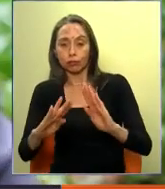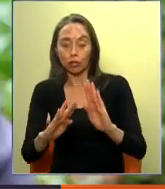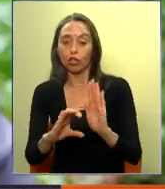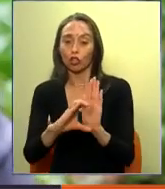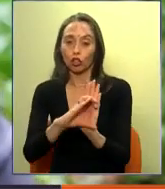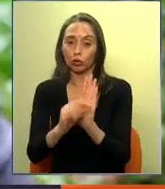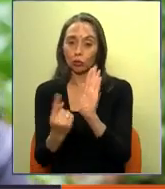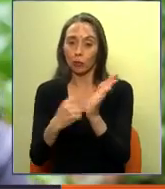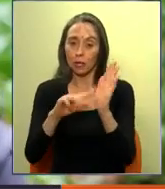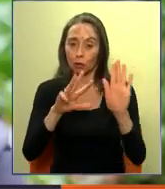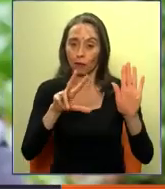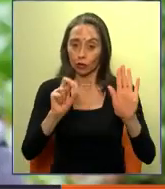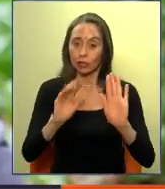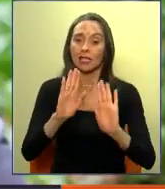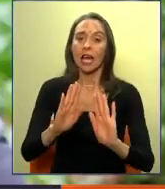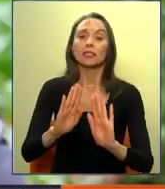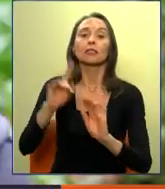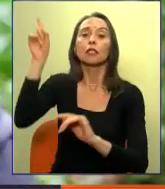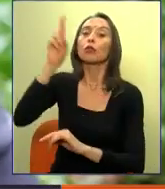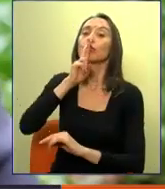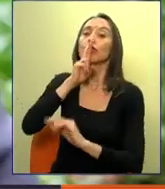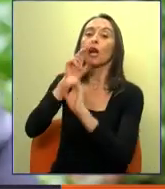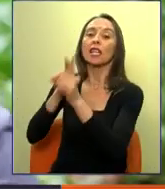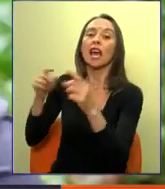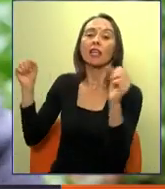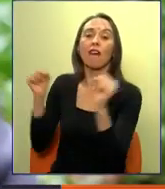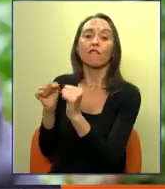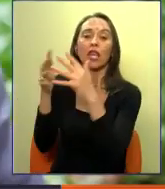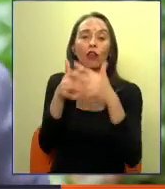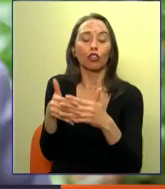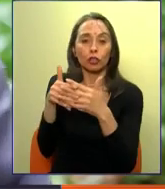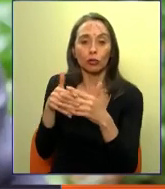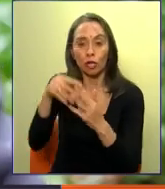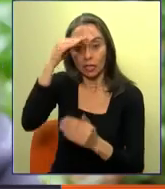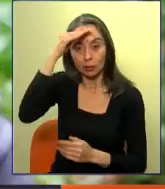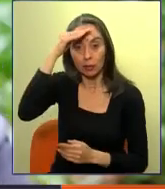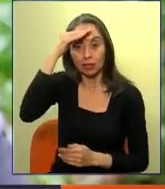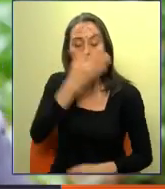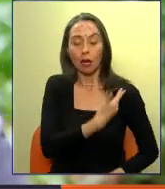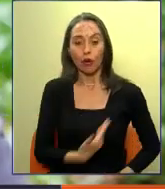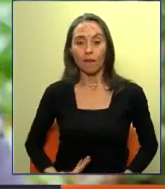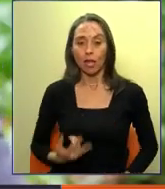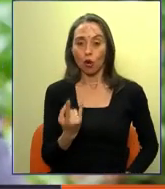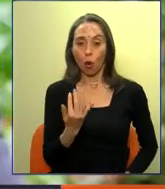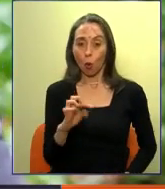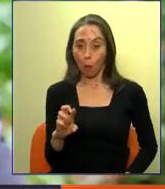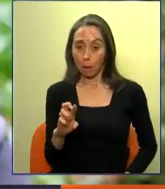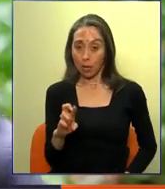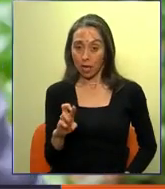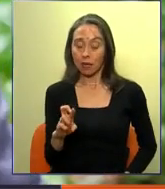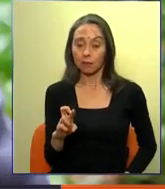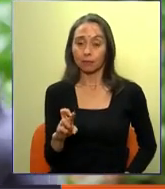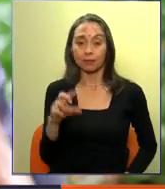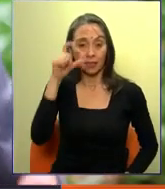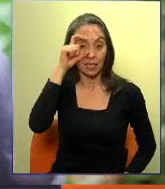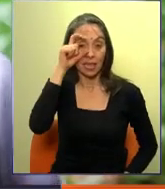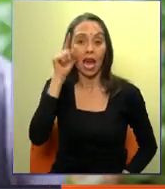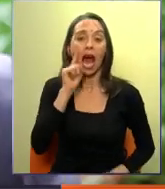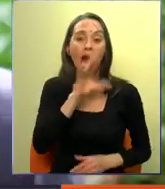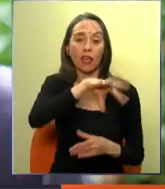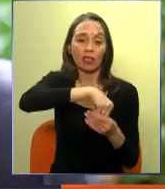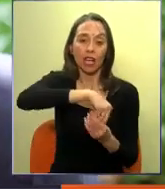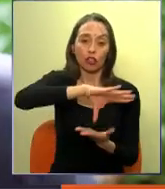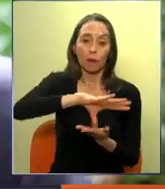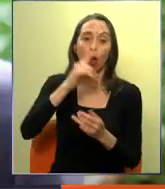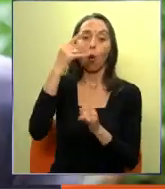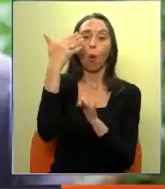del 80, muy propio de la Guerra Fría y también de lo que fue la experiencia del gobierno de la Unidad Popular, de que existía un enemigo interno y ese